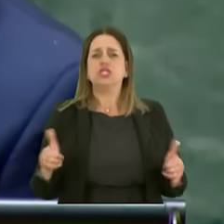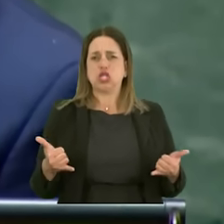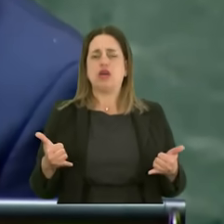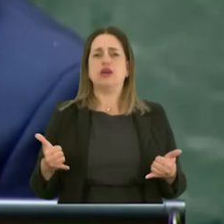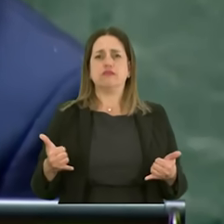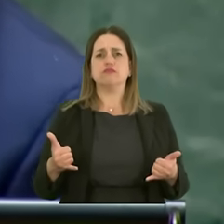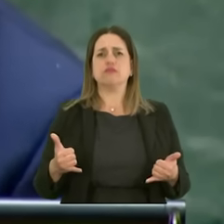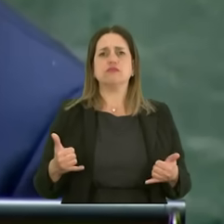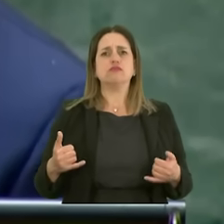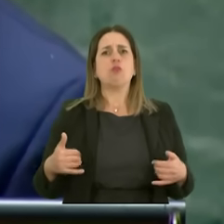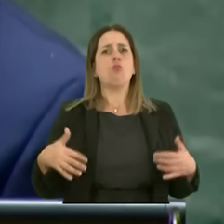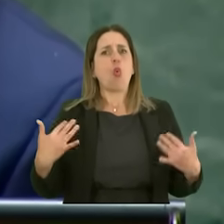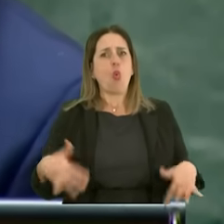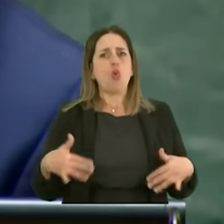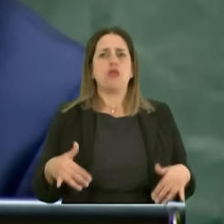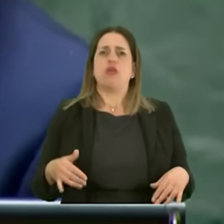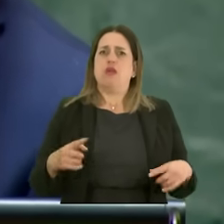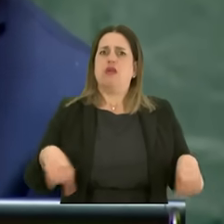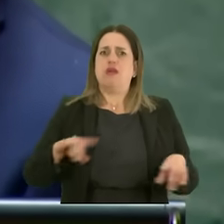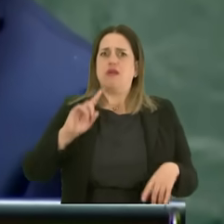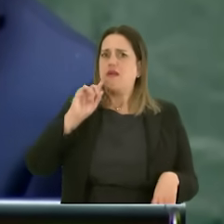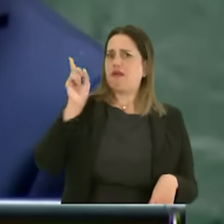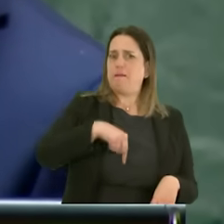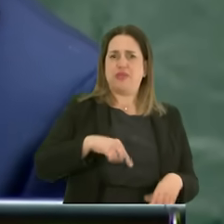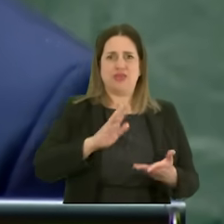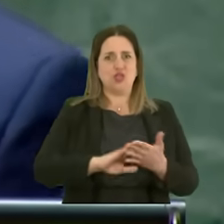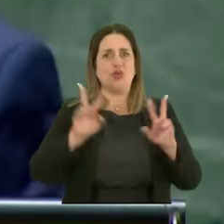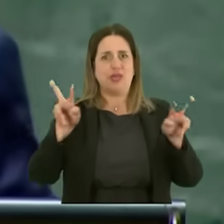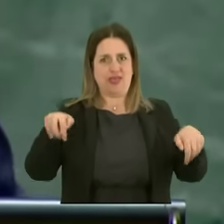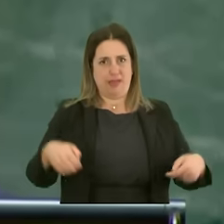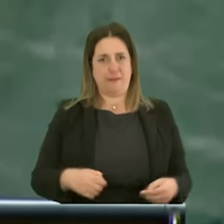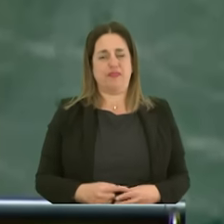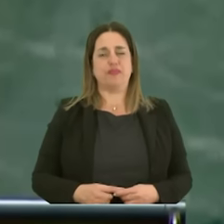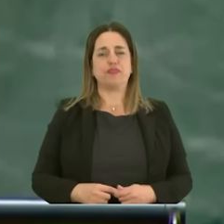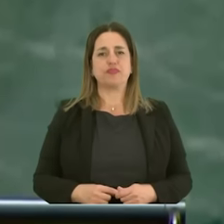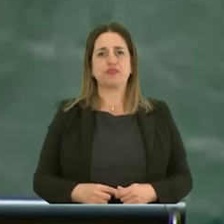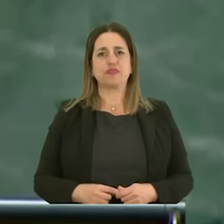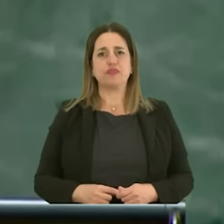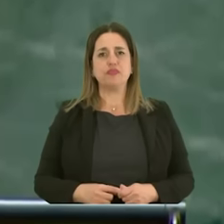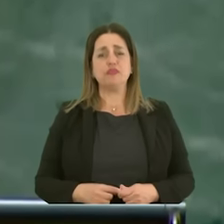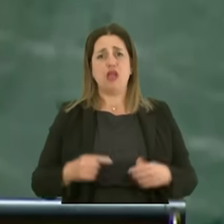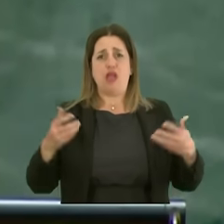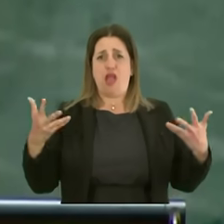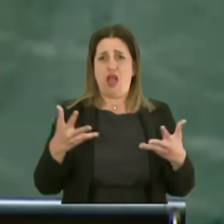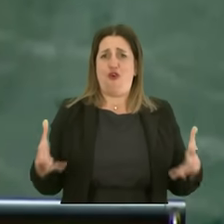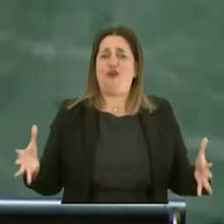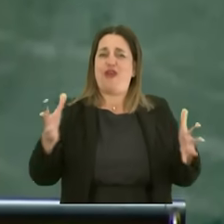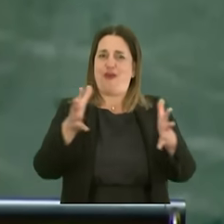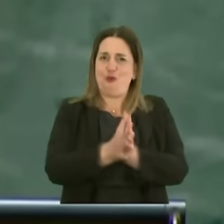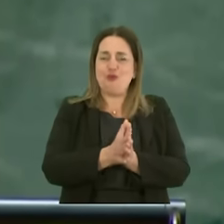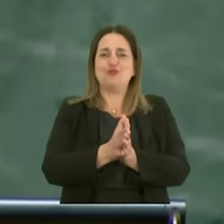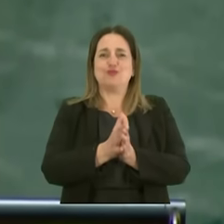evolución bastante rápida al respecto donde ahora se juntan